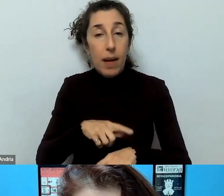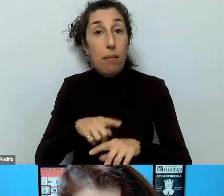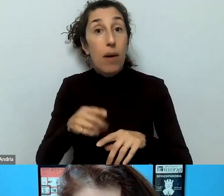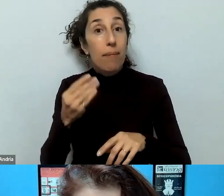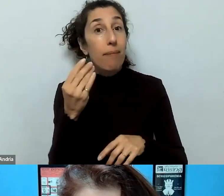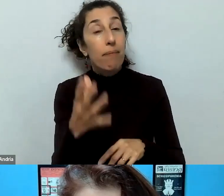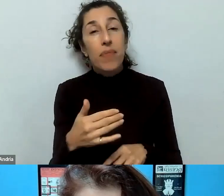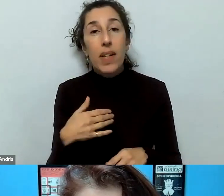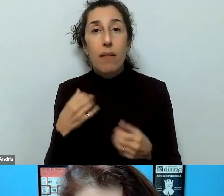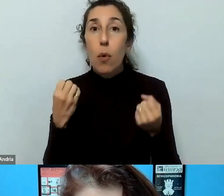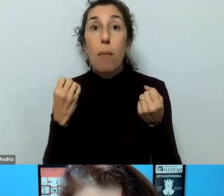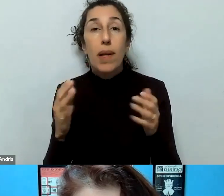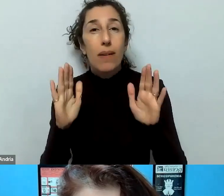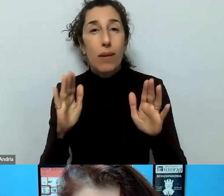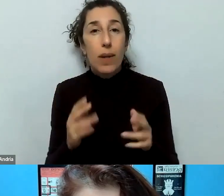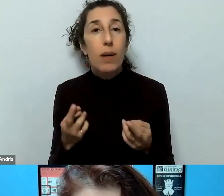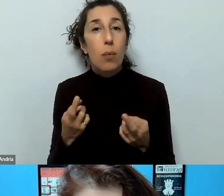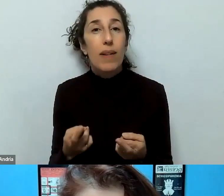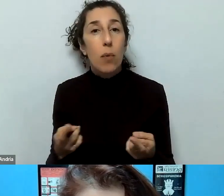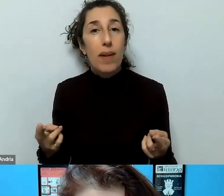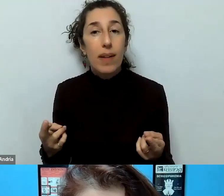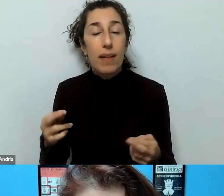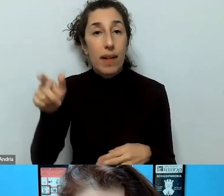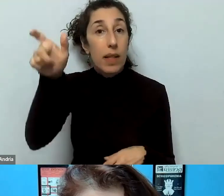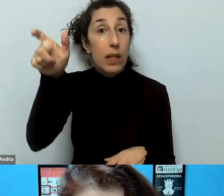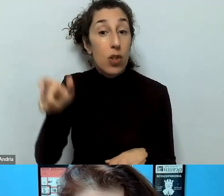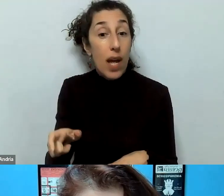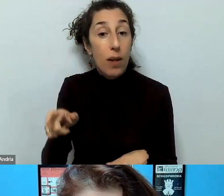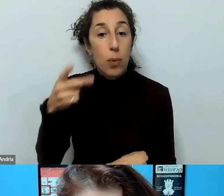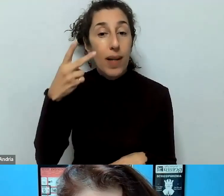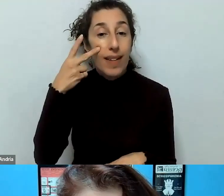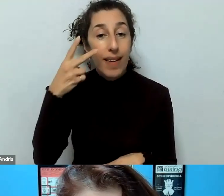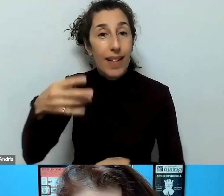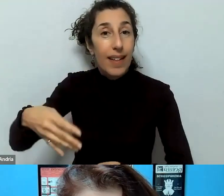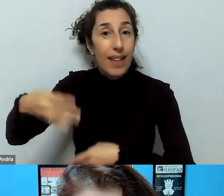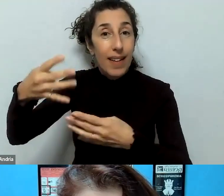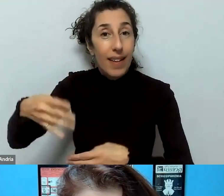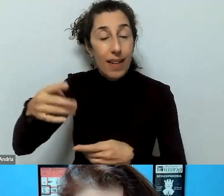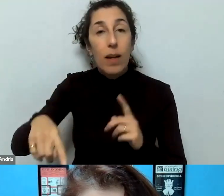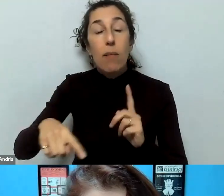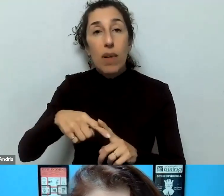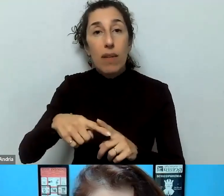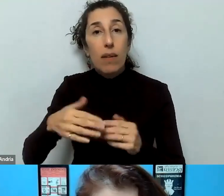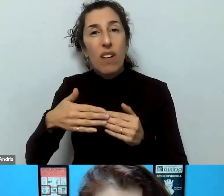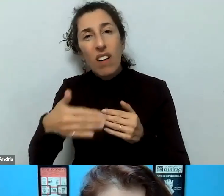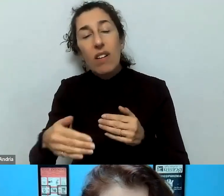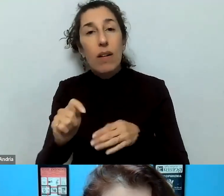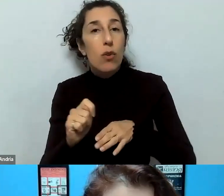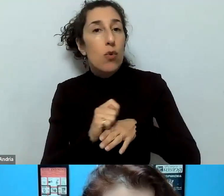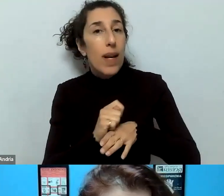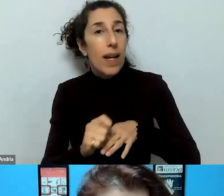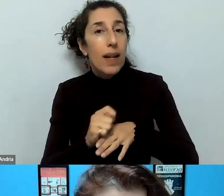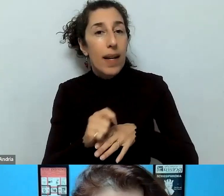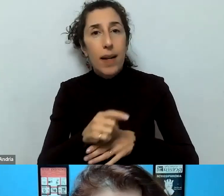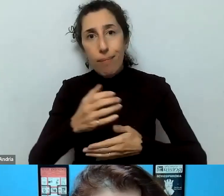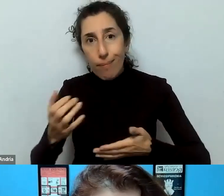compartiendo en el chat y voy a estar compartiendo los links como